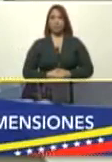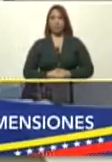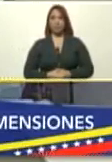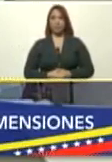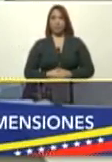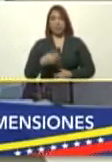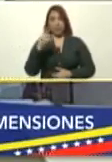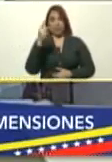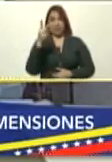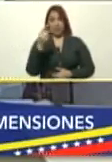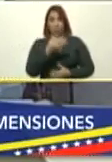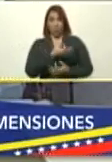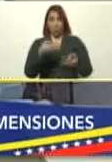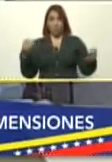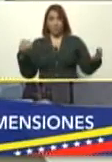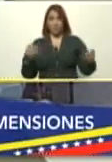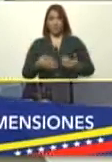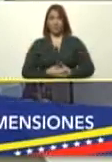Segundo éxito,